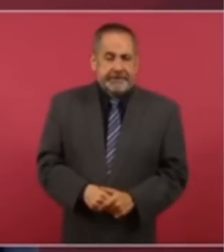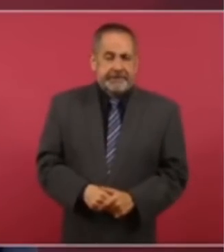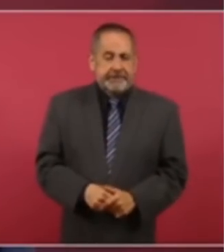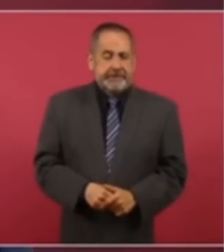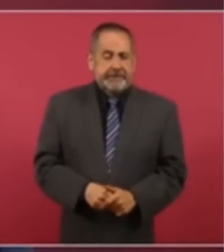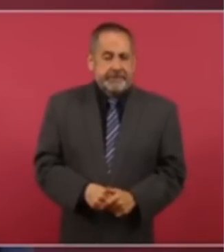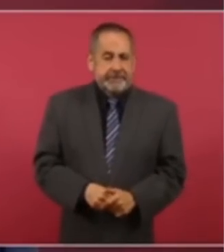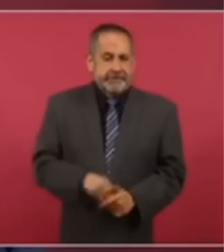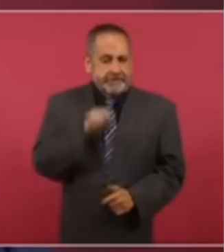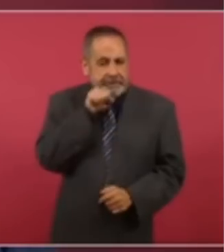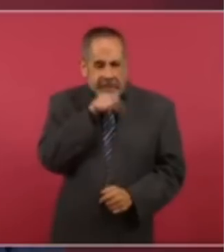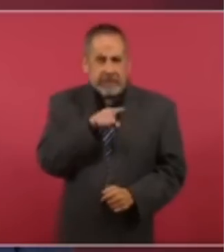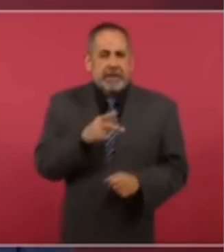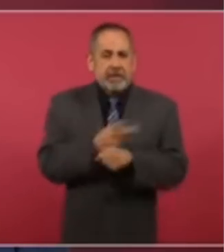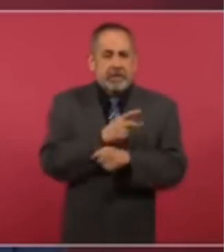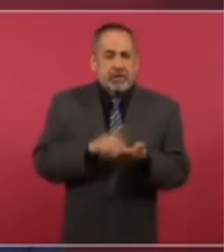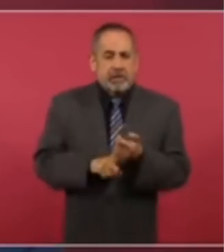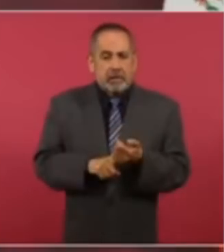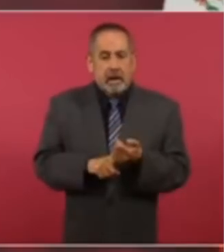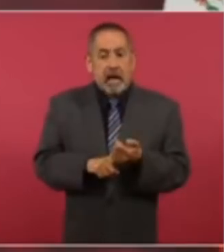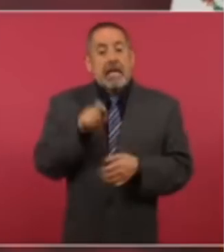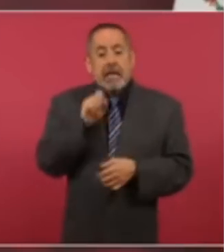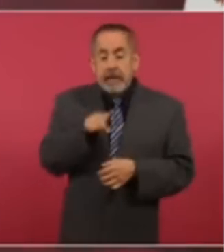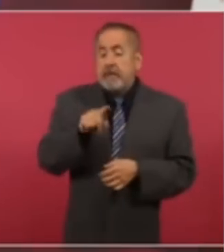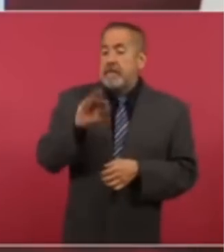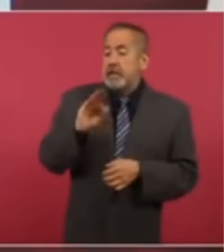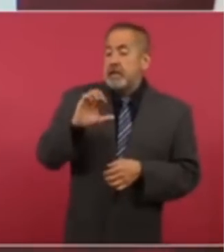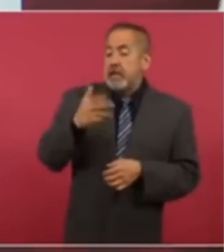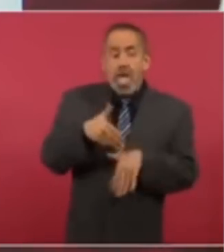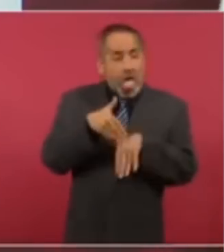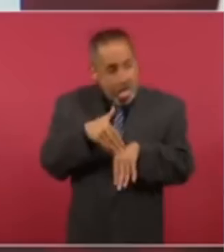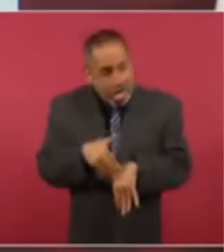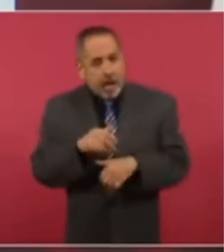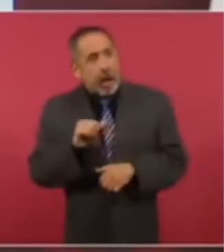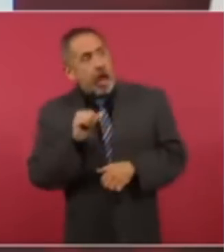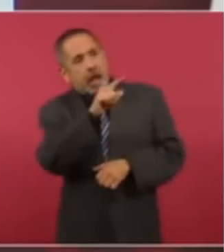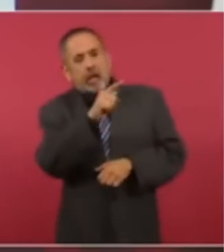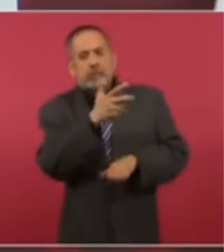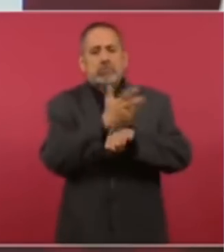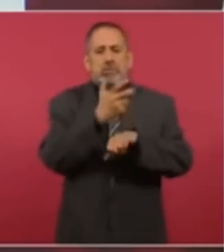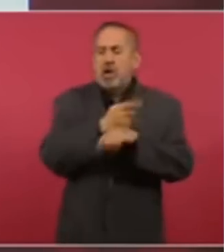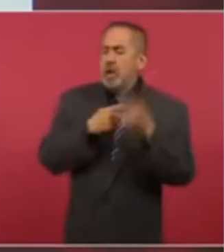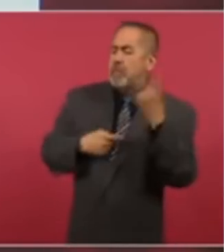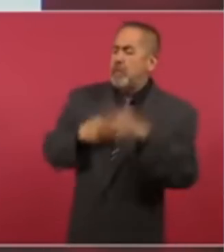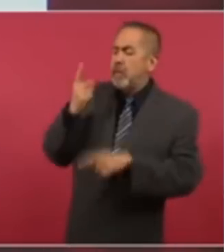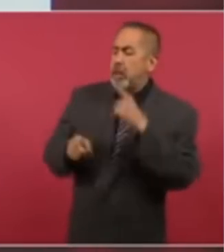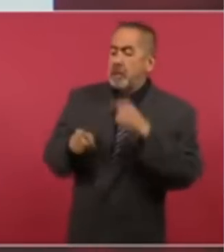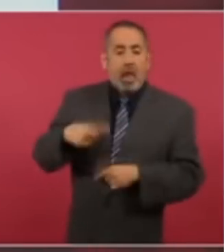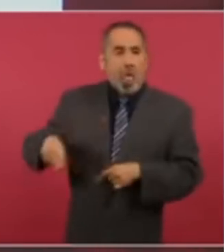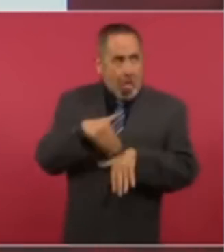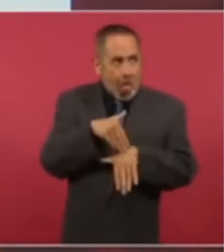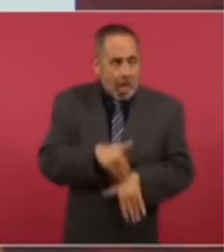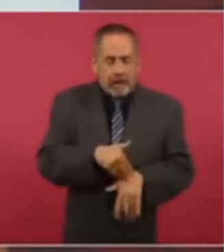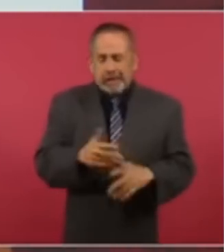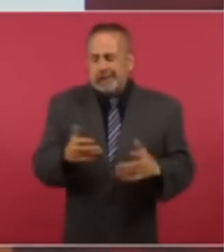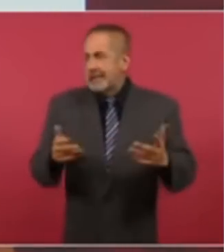presidente. E inclusive hoy Estados Unidos está en contra del presidente, porque por primera vez hay un